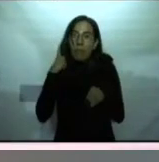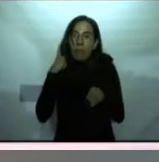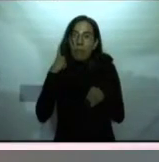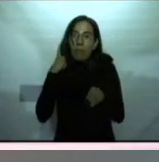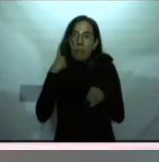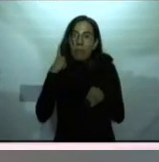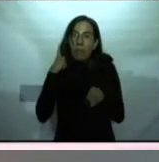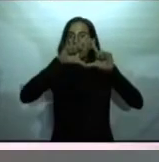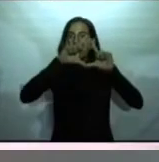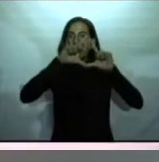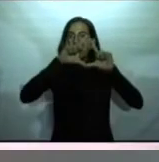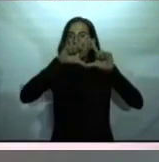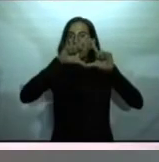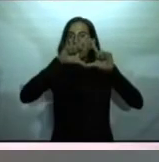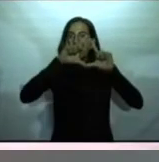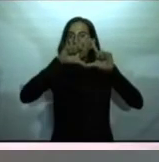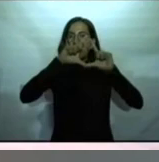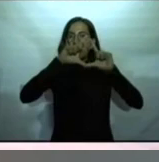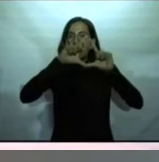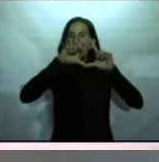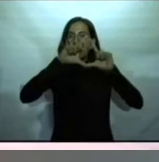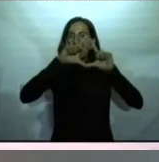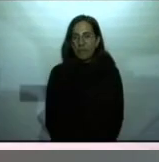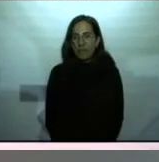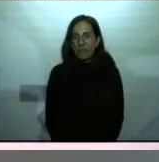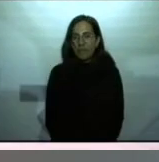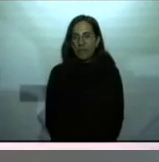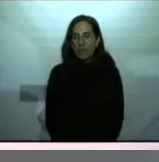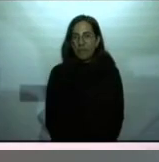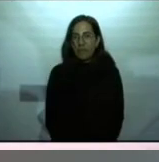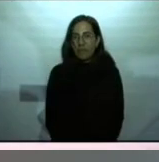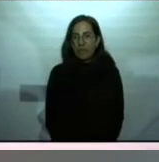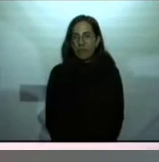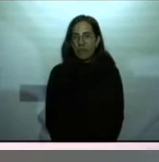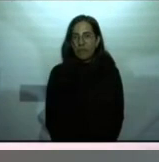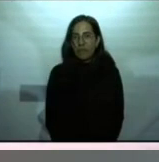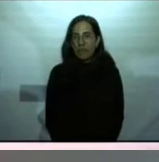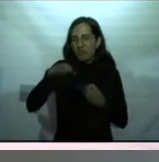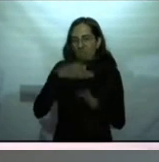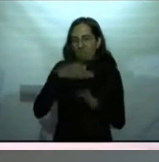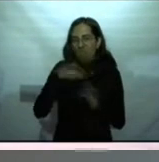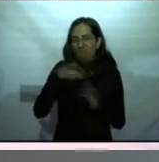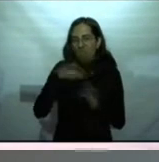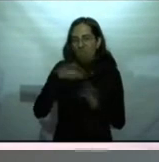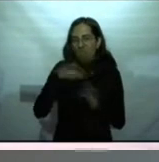México? A ver, ¿quién piensa que por el pueblo de México?